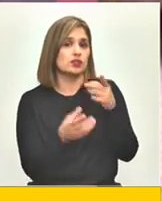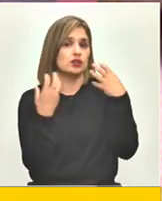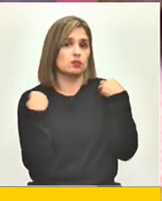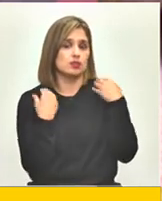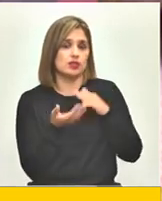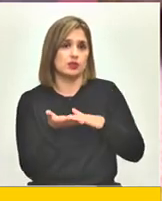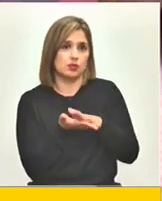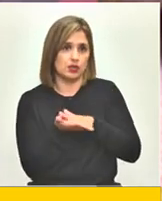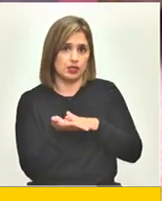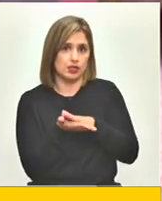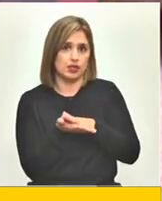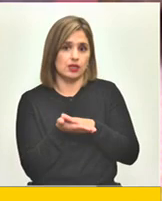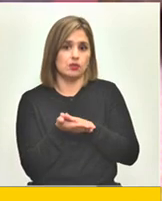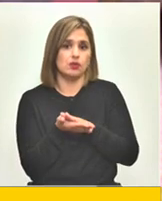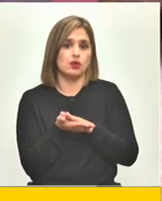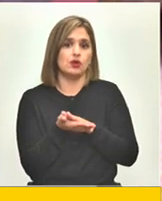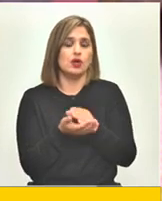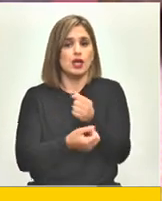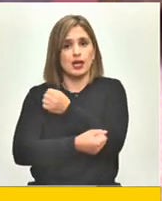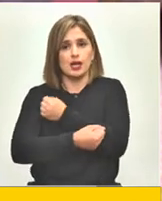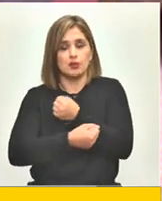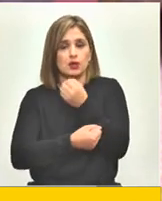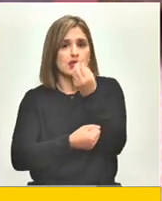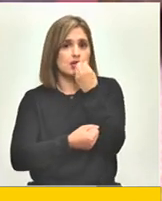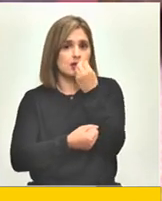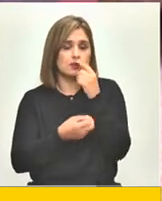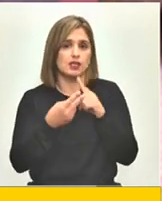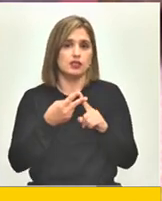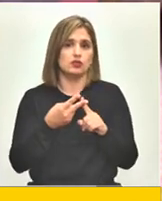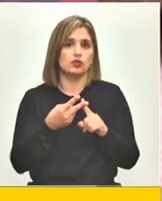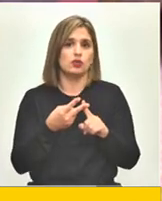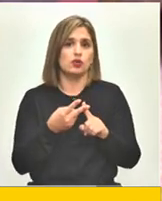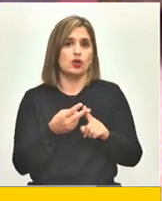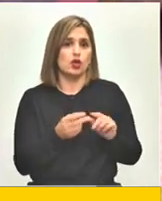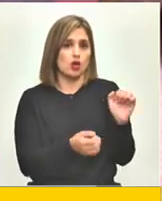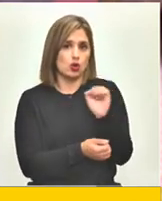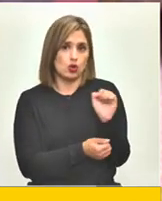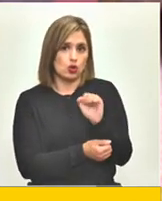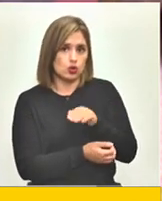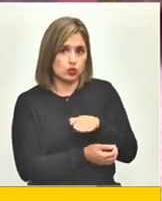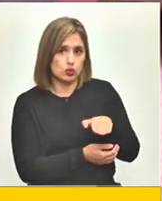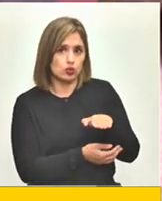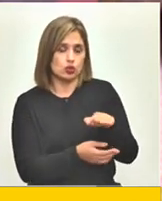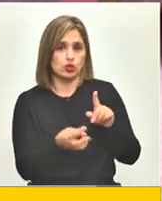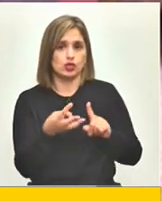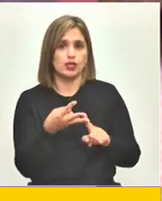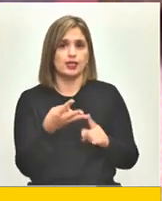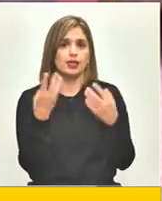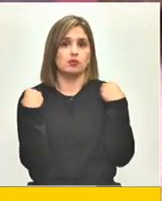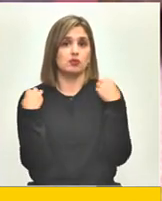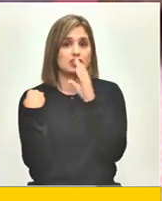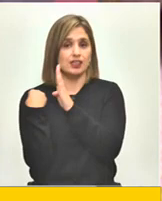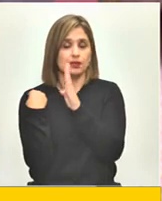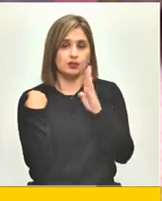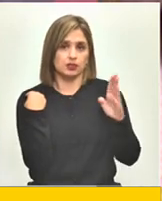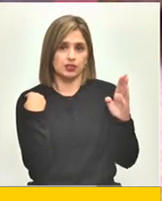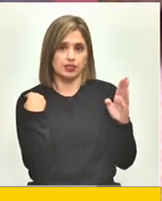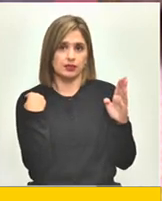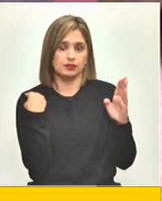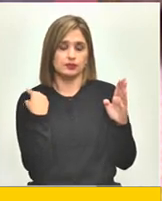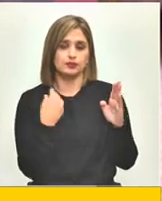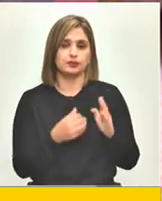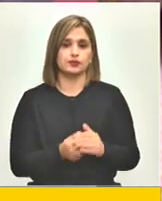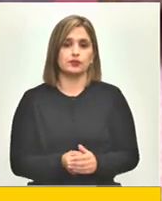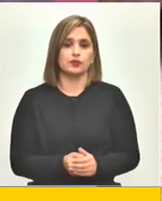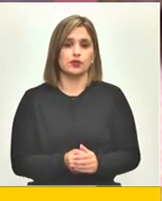las manipuladoras de alimentos establecimiento educacionales de conductores de conductores de encargados de bibliotecas no